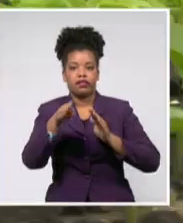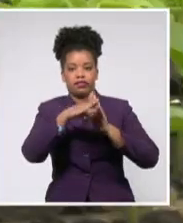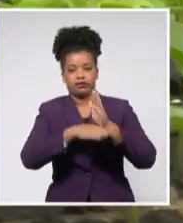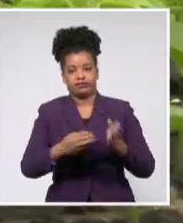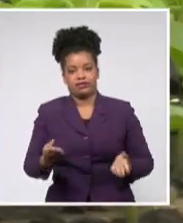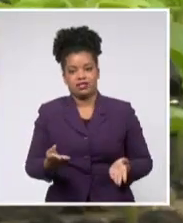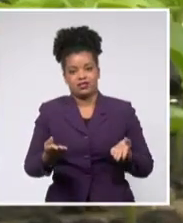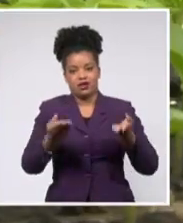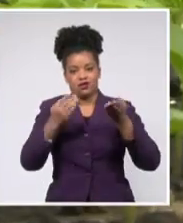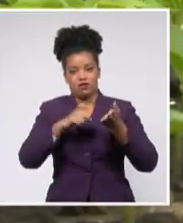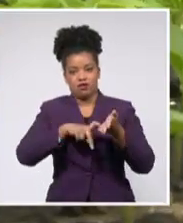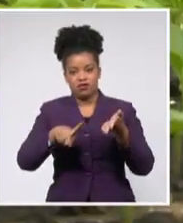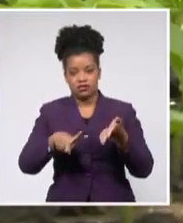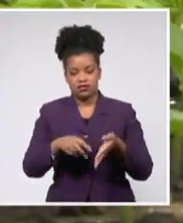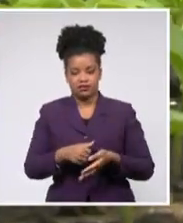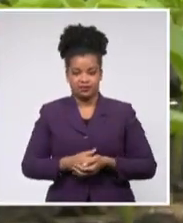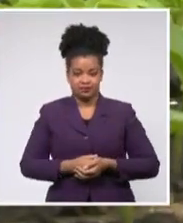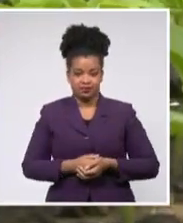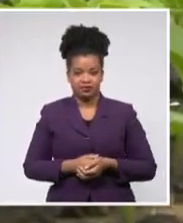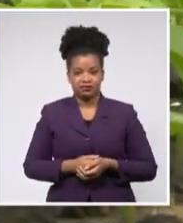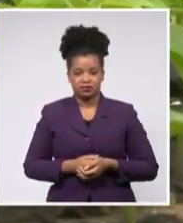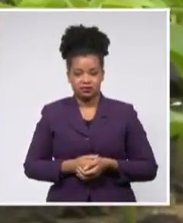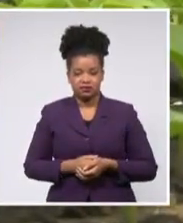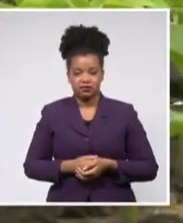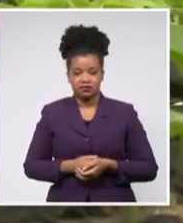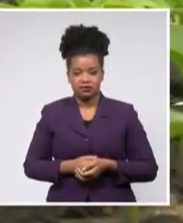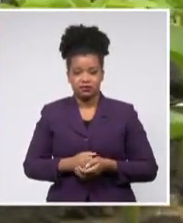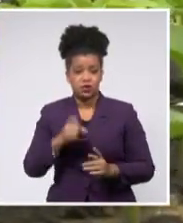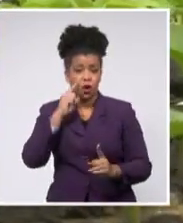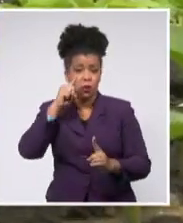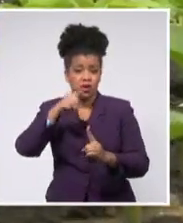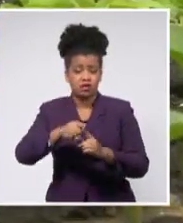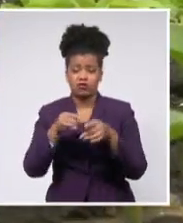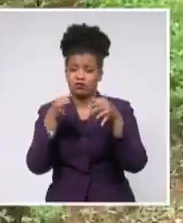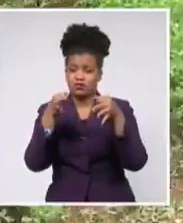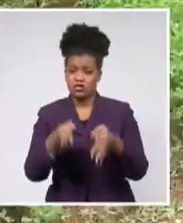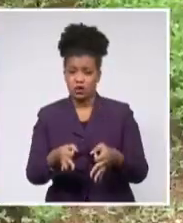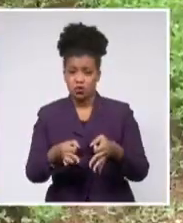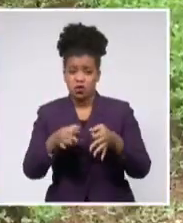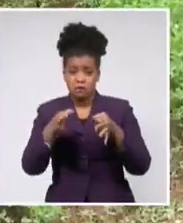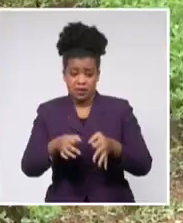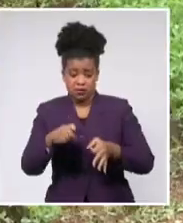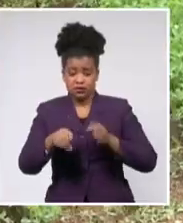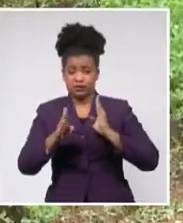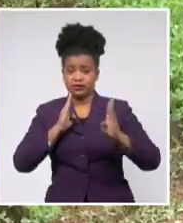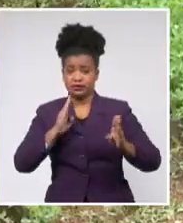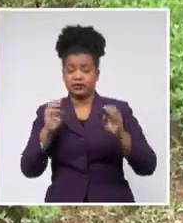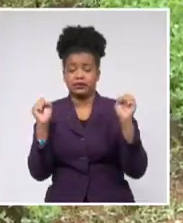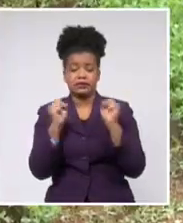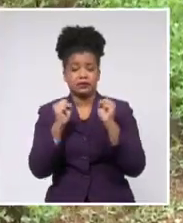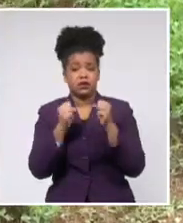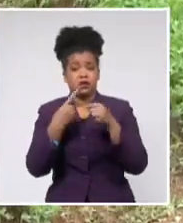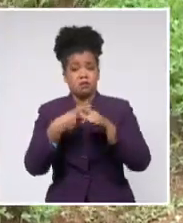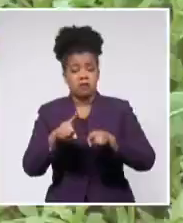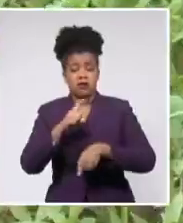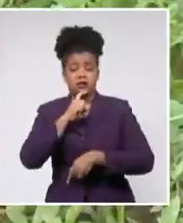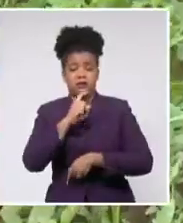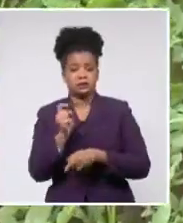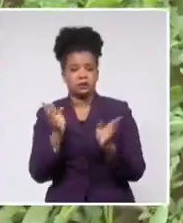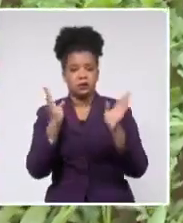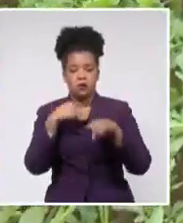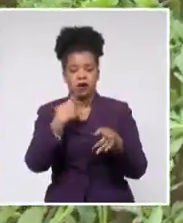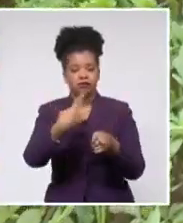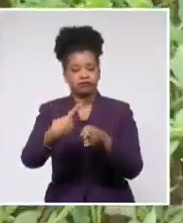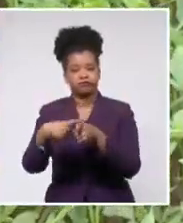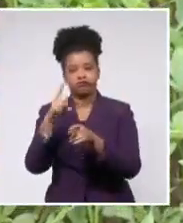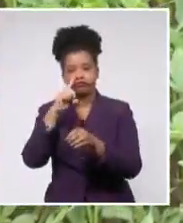en todas las bases productivas nuestras. Asegurar las cosechas en la actual campaña de frío marcada por severas limitaciones de insumos. Ese